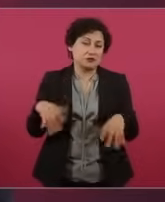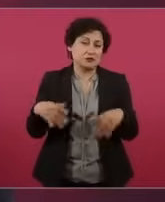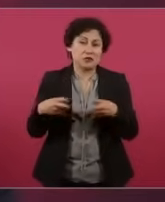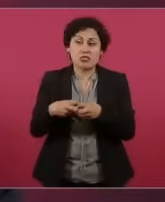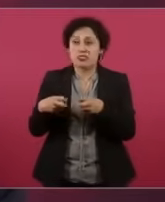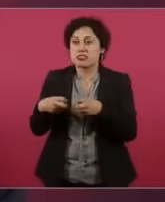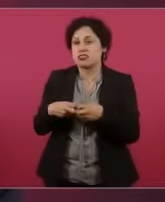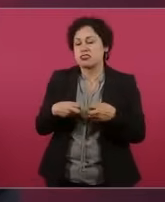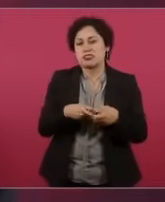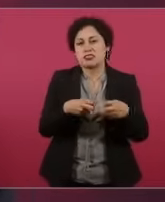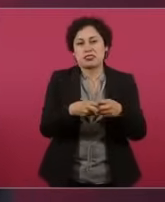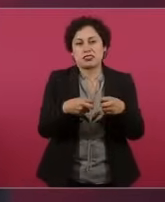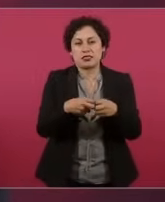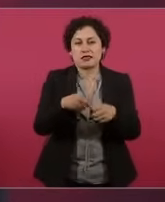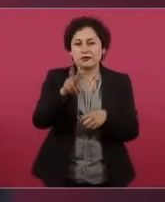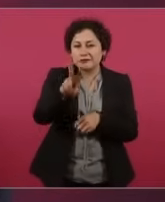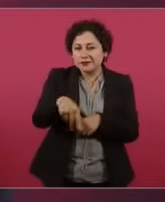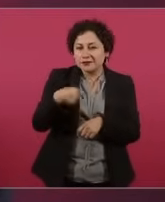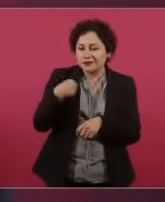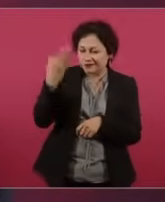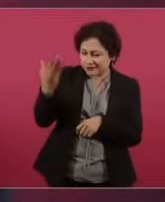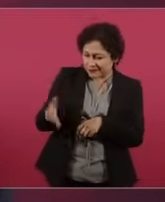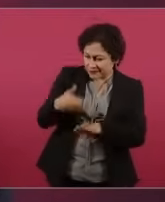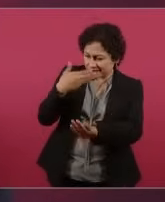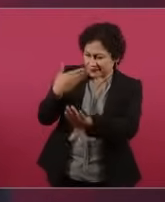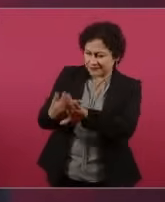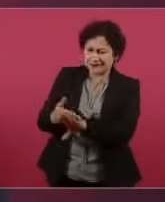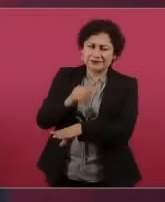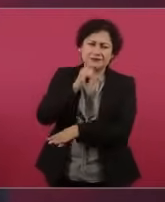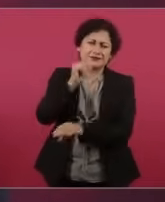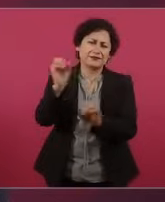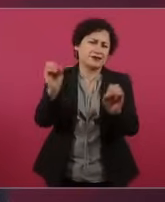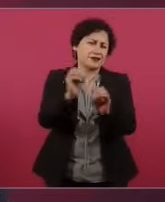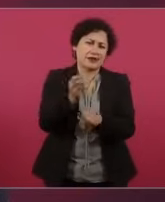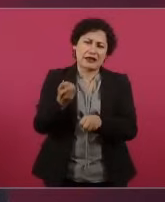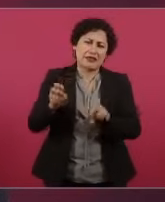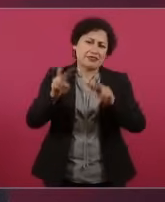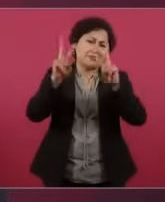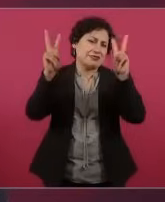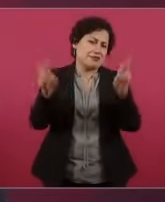Que no tengo nada contra él, es un asunto político.